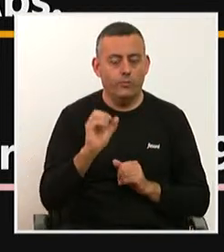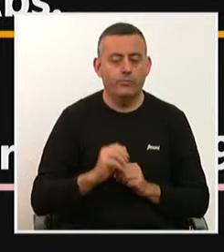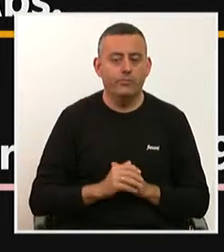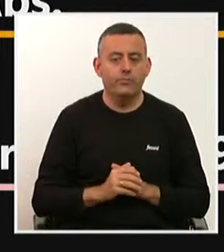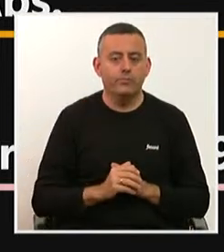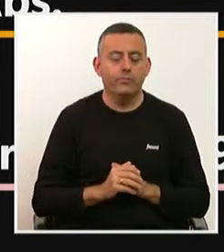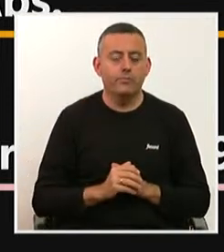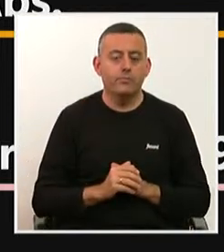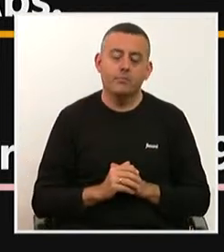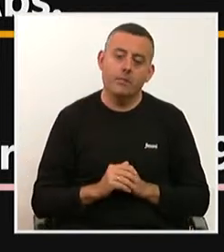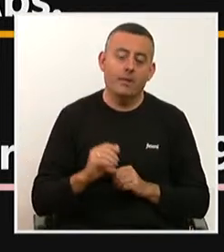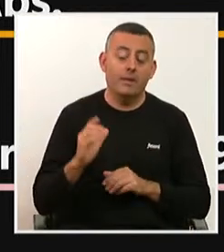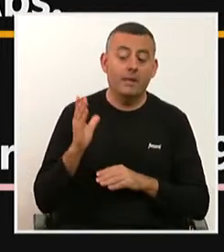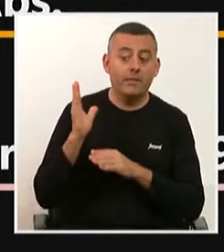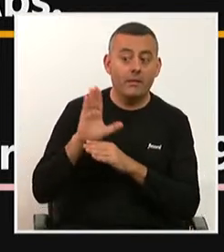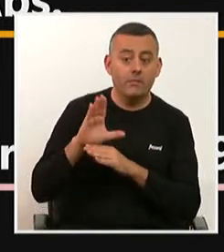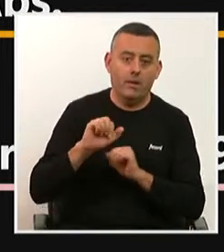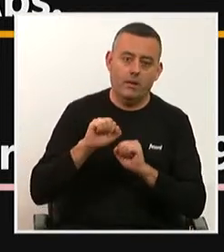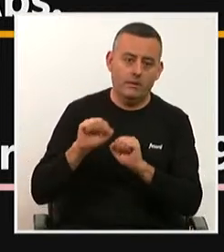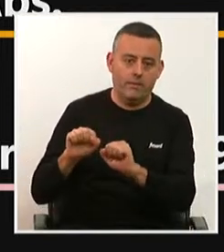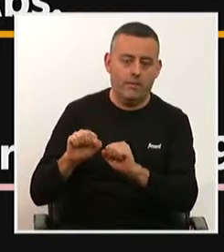rechazada la